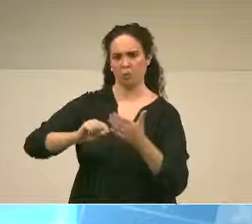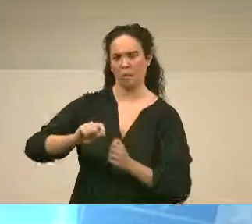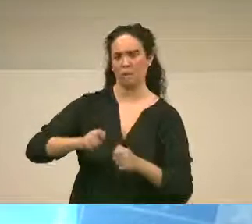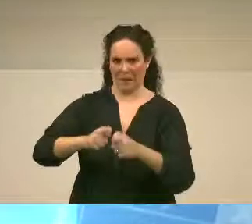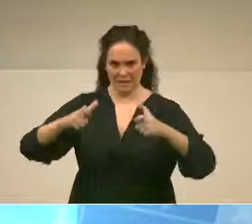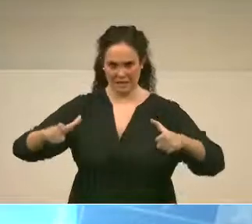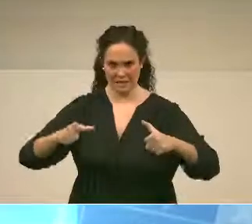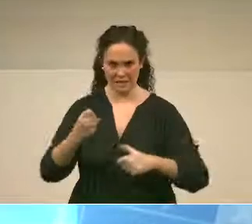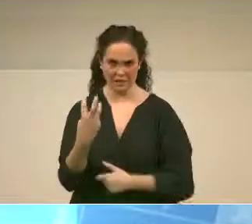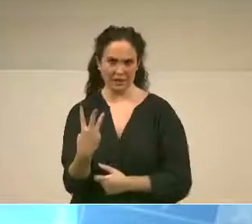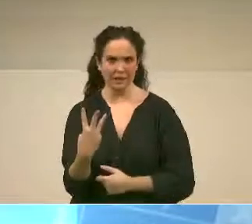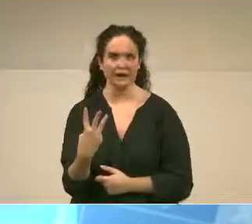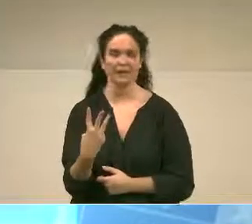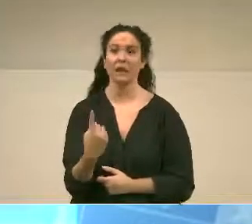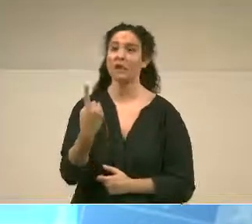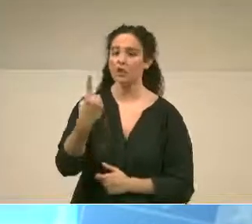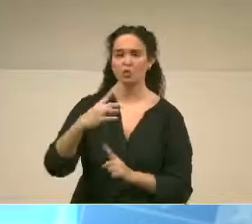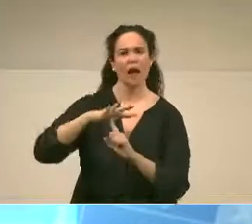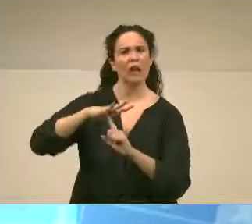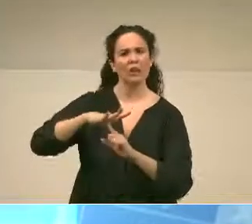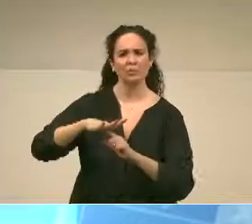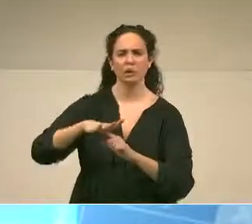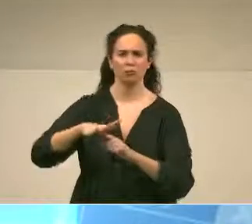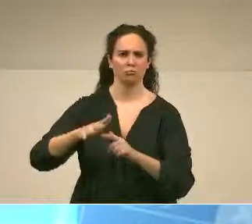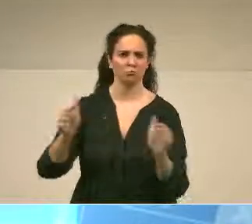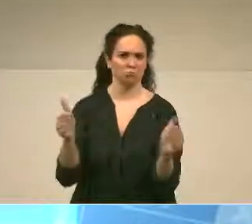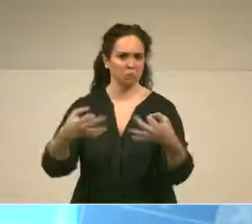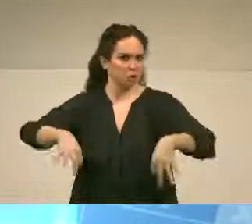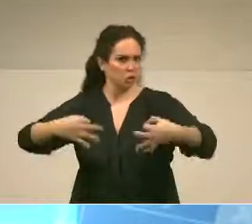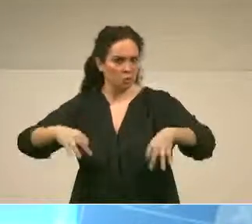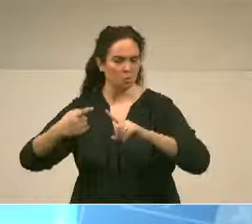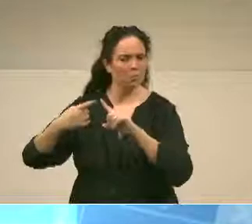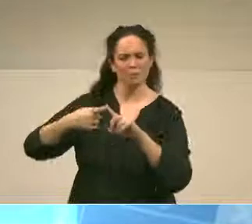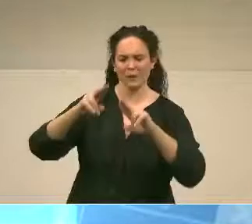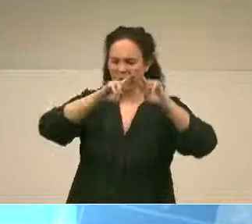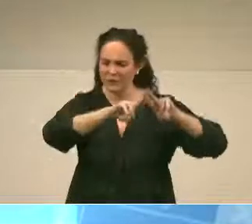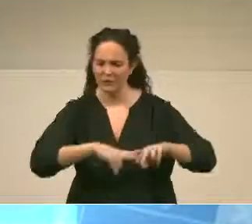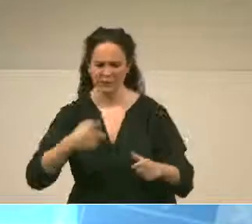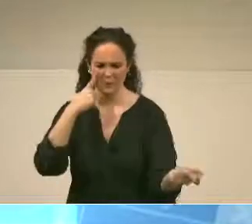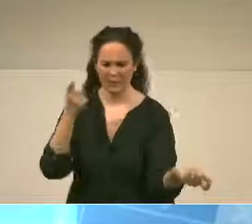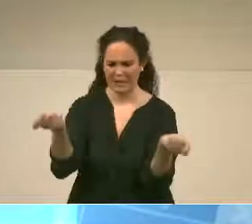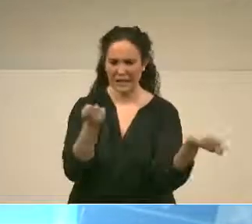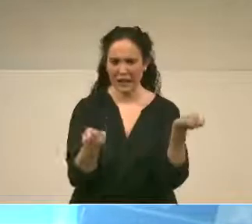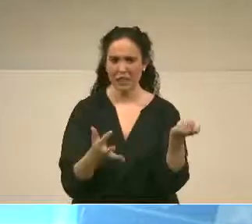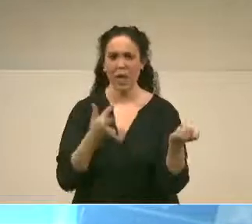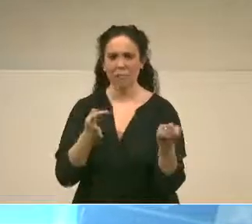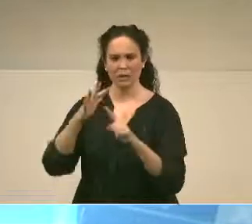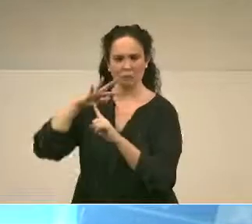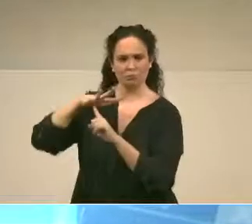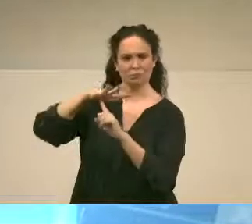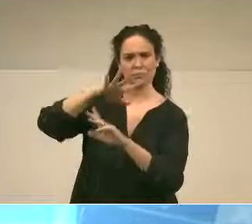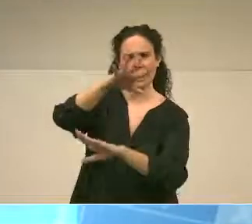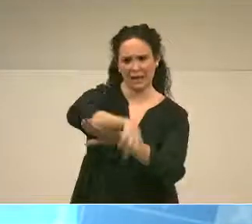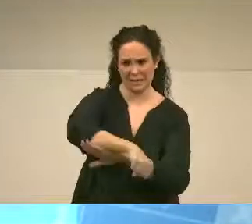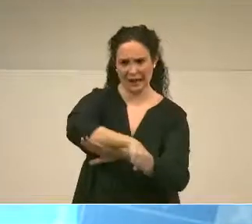helicóptero, un helicóptero de tamaño medio, para la realización de tareas de vigilancia y rescate que lleva a cabo la unidad